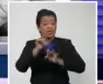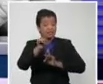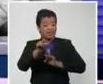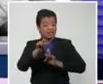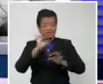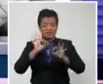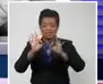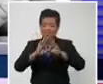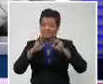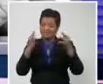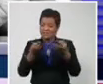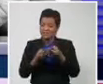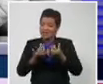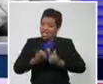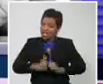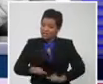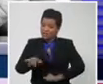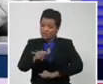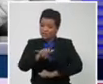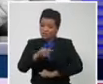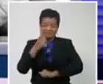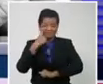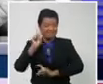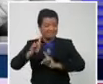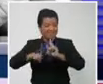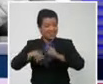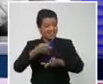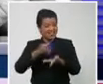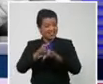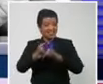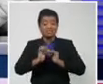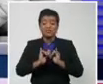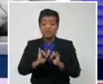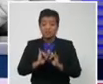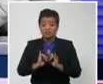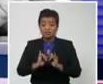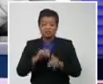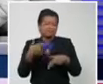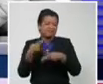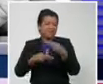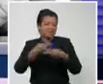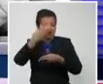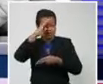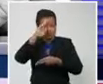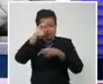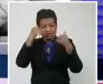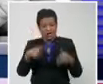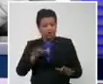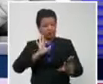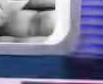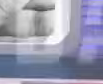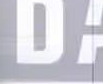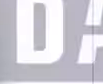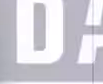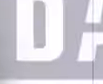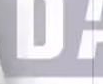proteja a sus hijos. Nos vemos mañana para seguirle contando lo que hace Cuba por la salud de su población. Muy buenos